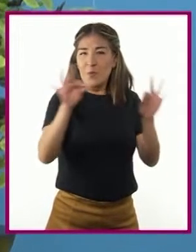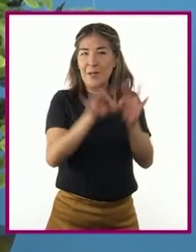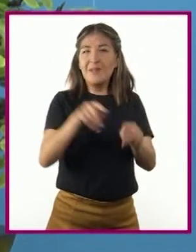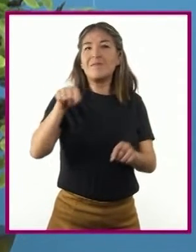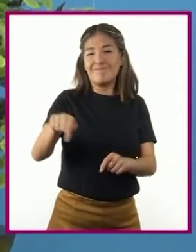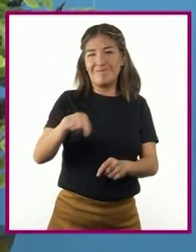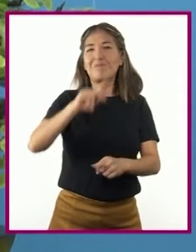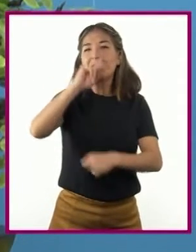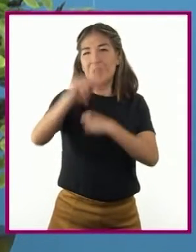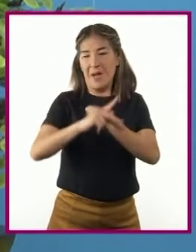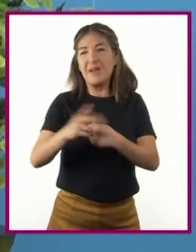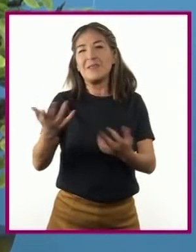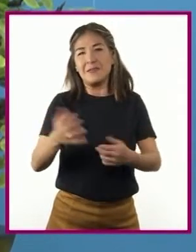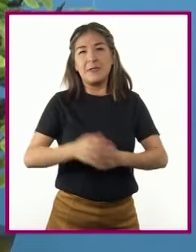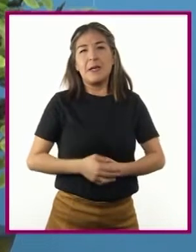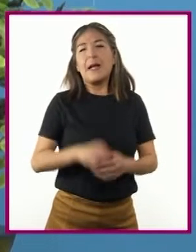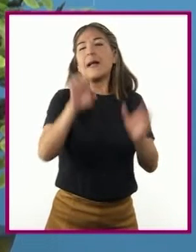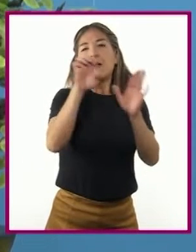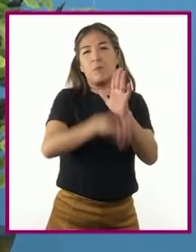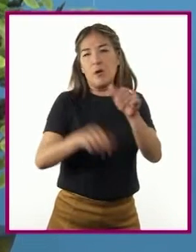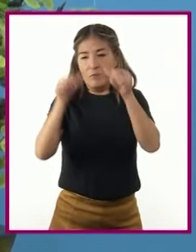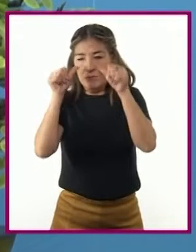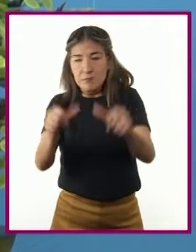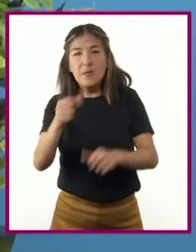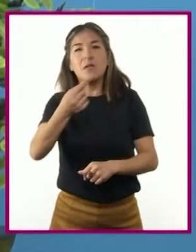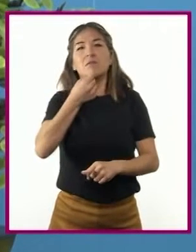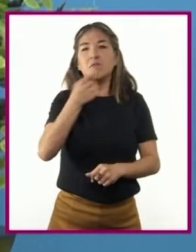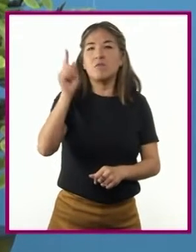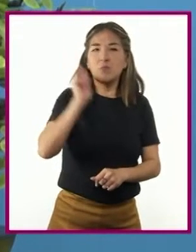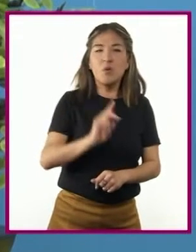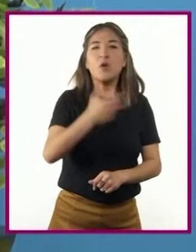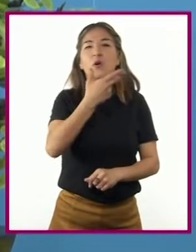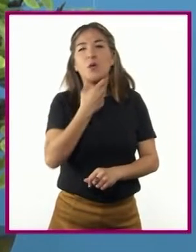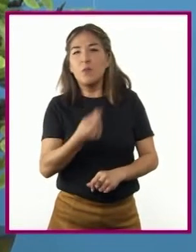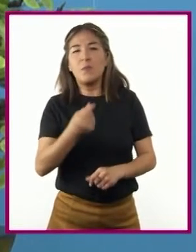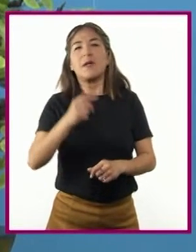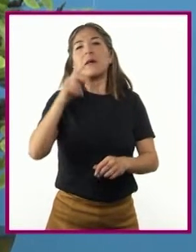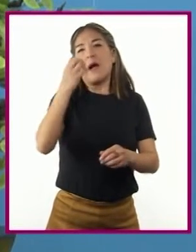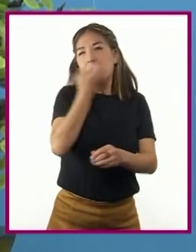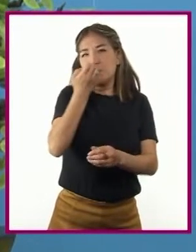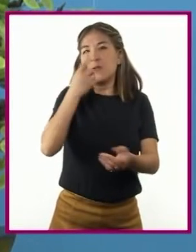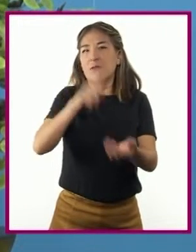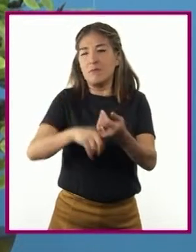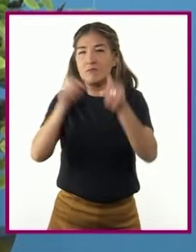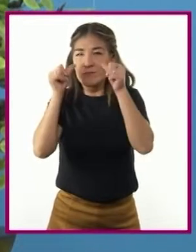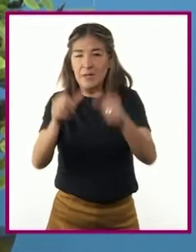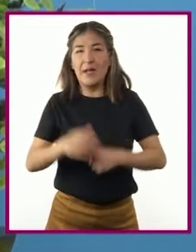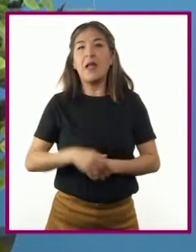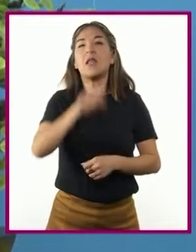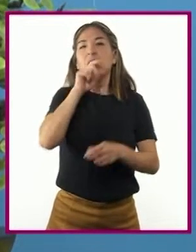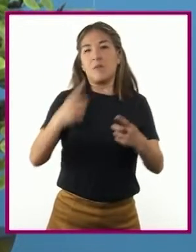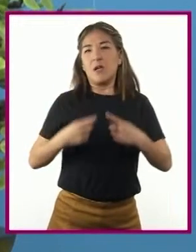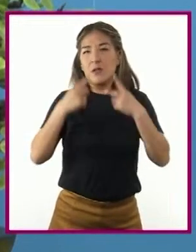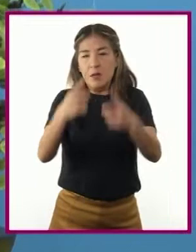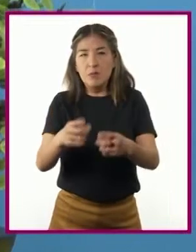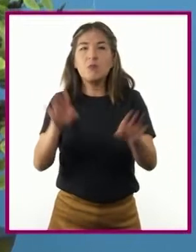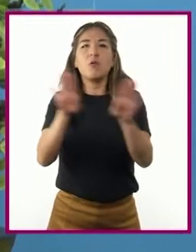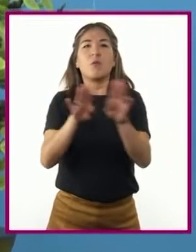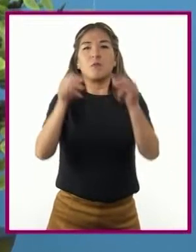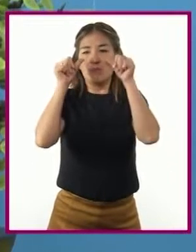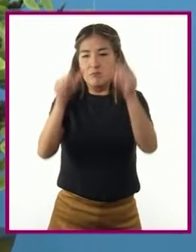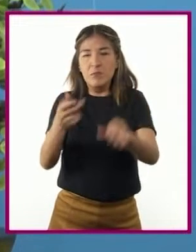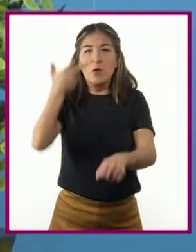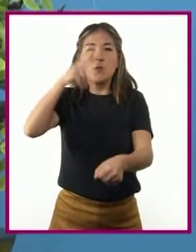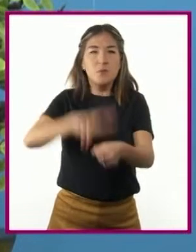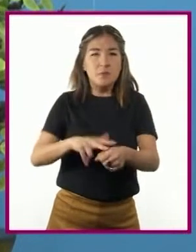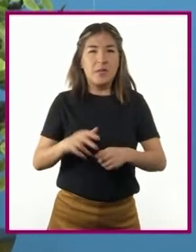naciones, como atender a las niñas y niños en las escuelas, ofrecer servicios hospitalarios